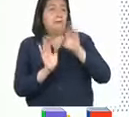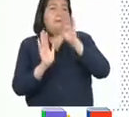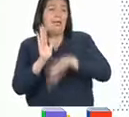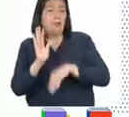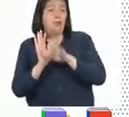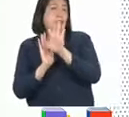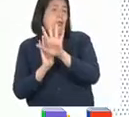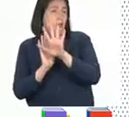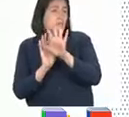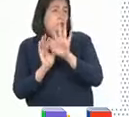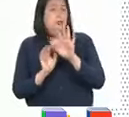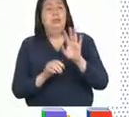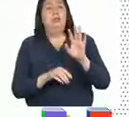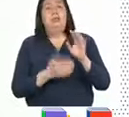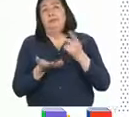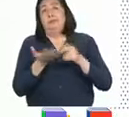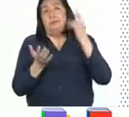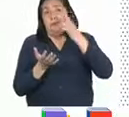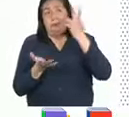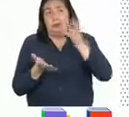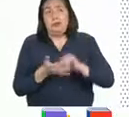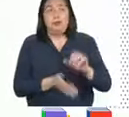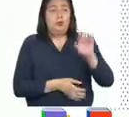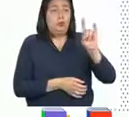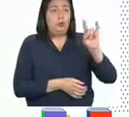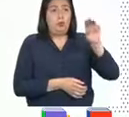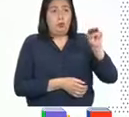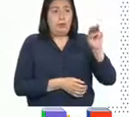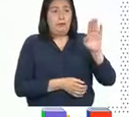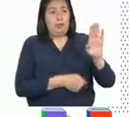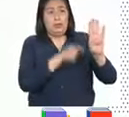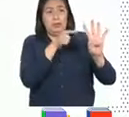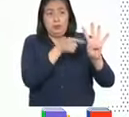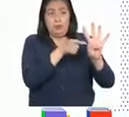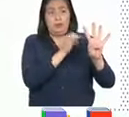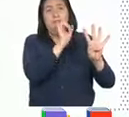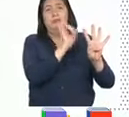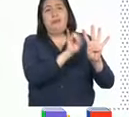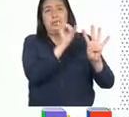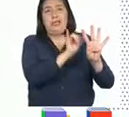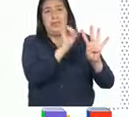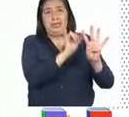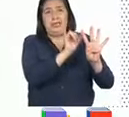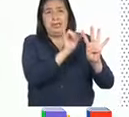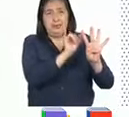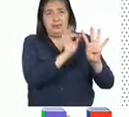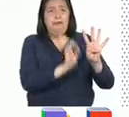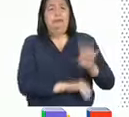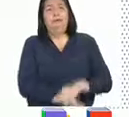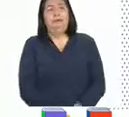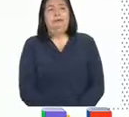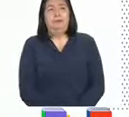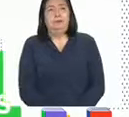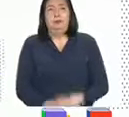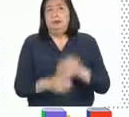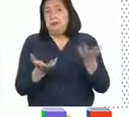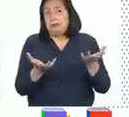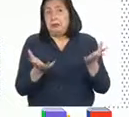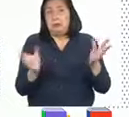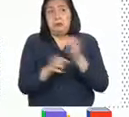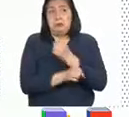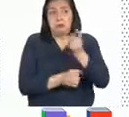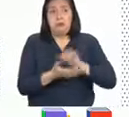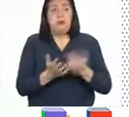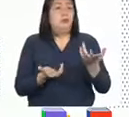es menor que 5, por lo que la cifra de las unidades de millón se debe mantener. En